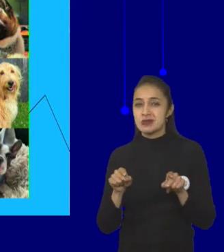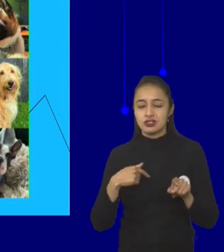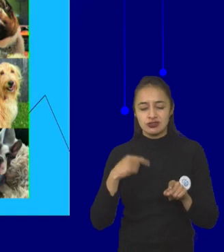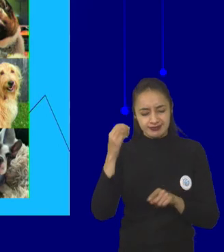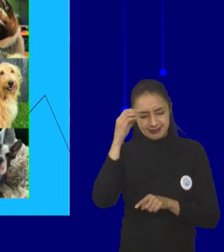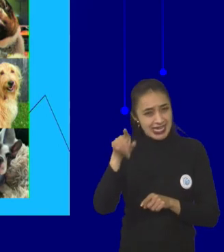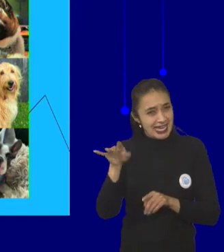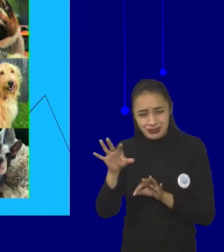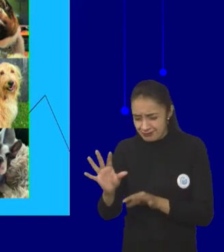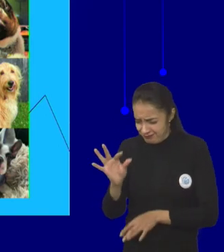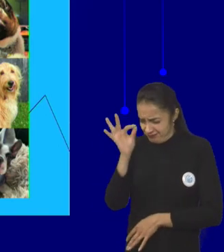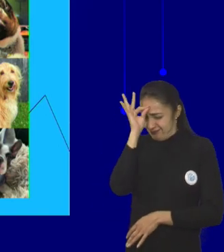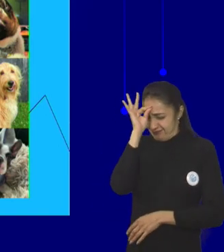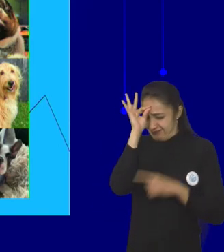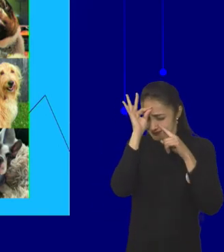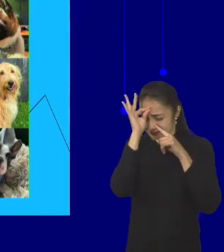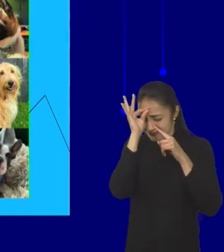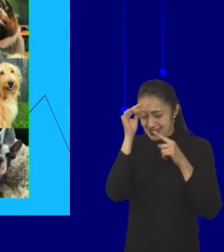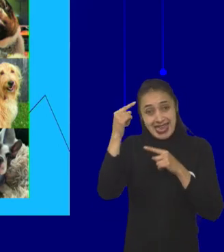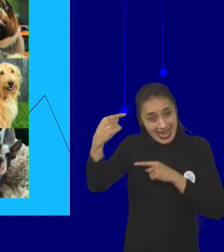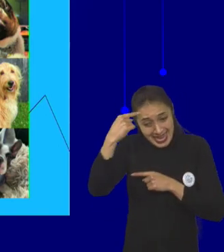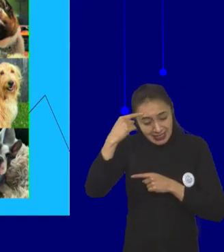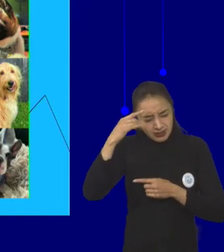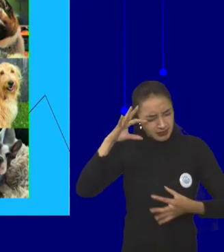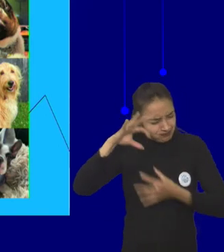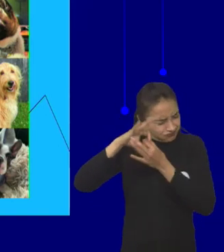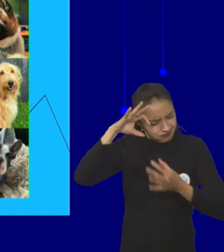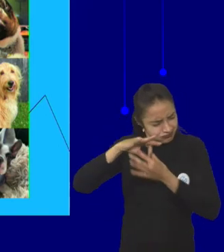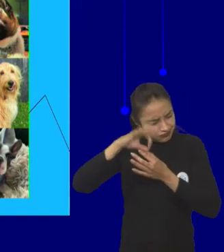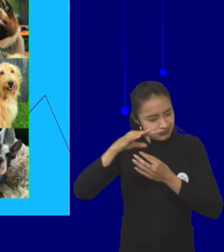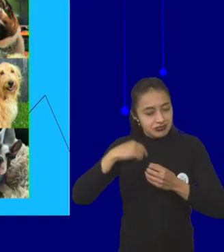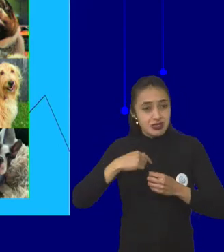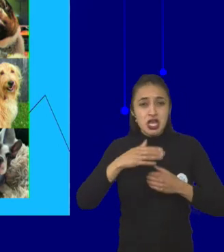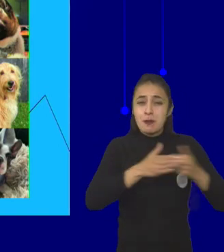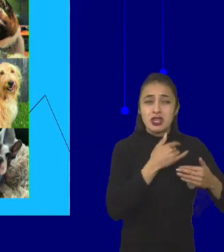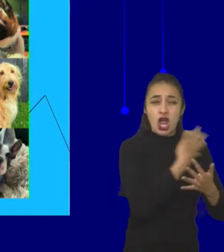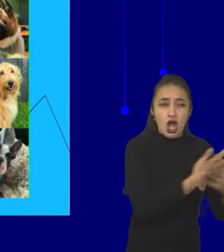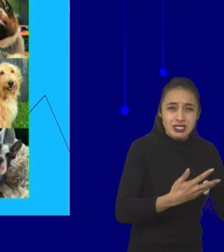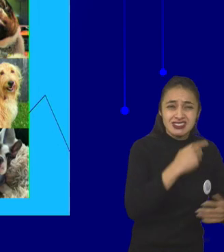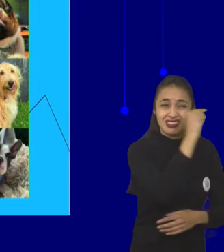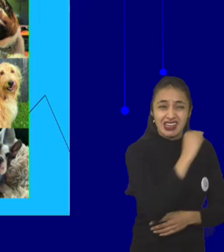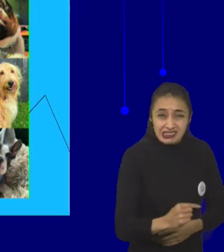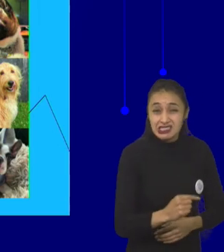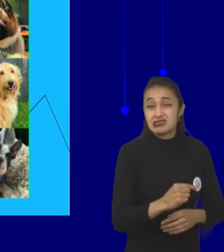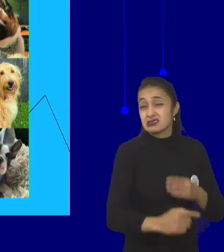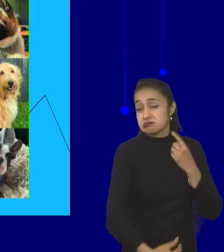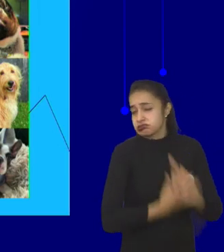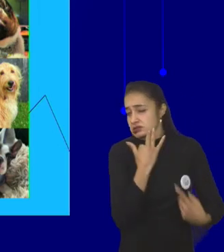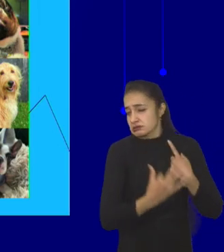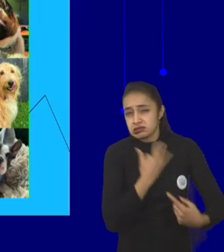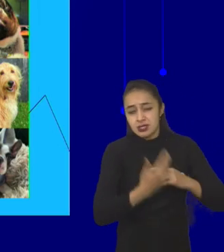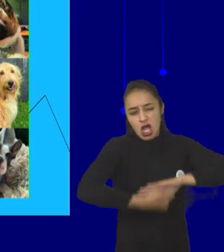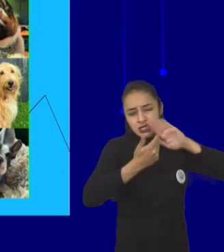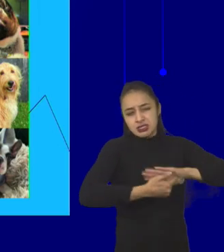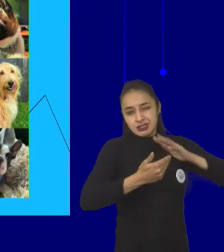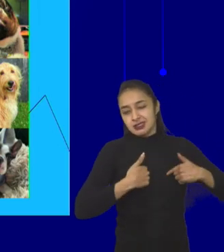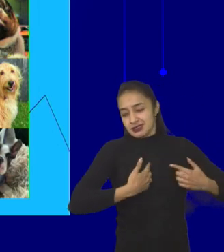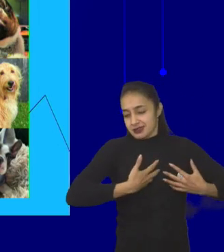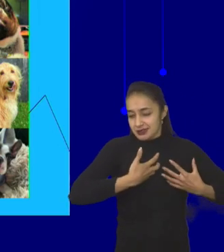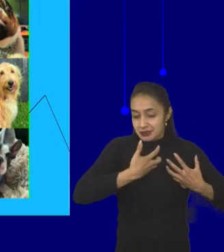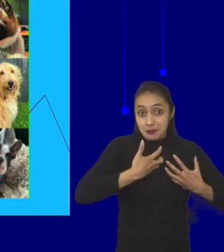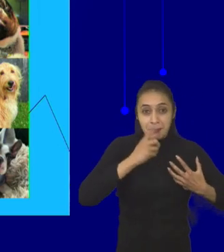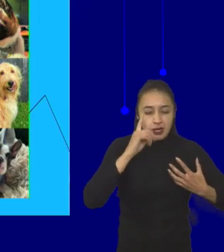acá todo el tiempo, ¿cuál es el motor de su vida? A ustedes les pueden pasar las 500 volquetas encima y todos los camiones del